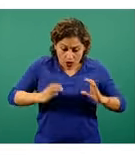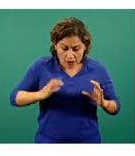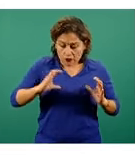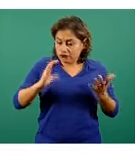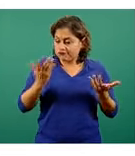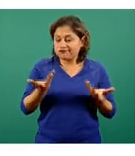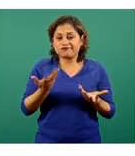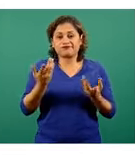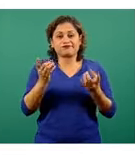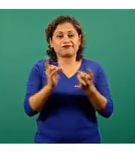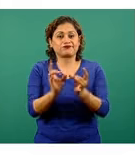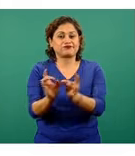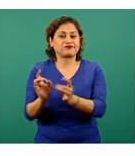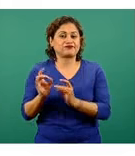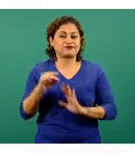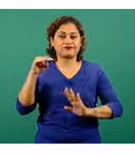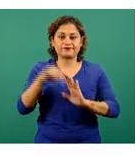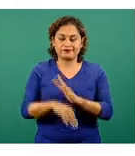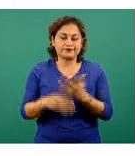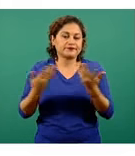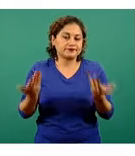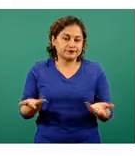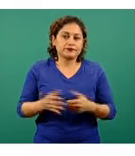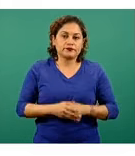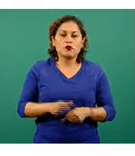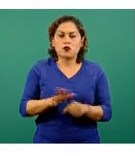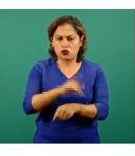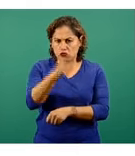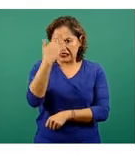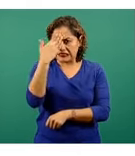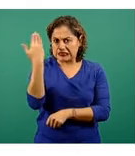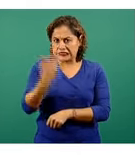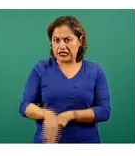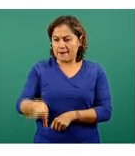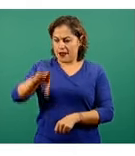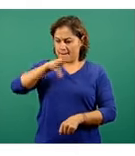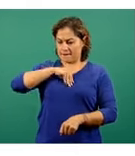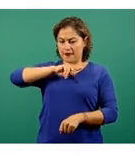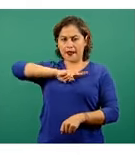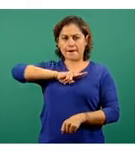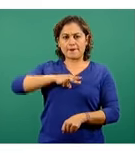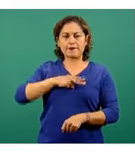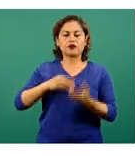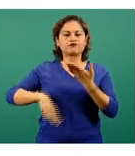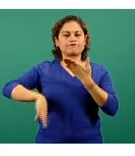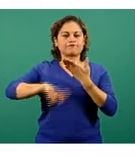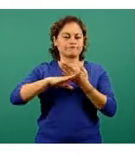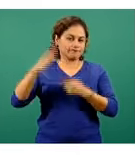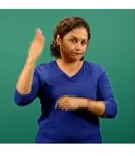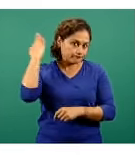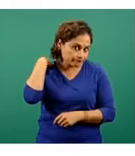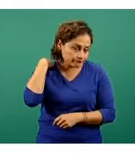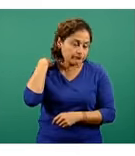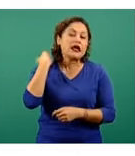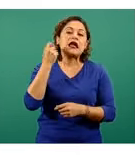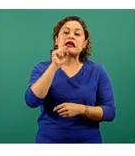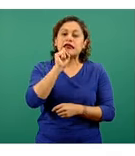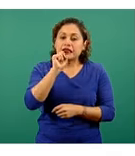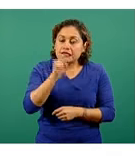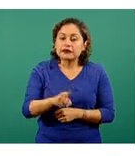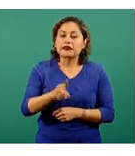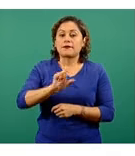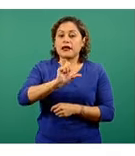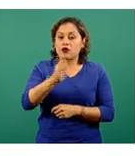en los casos graves ataca de manera importante a los pulmones y a través de ellos o a la descompensación también a diferentes